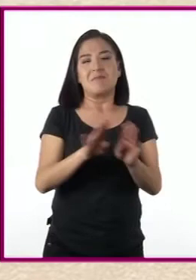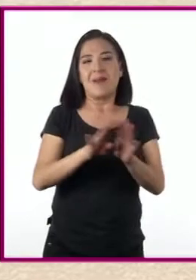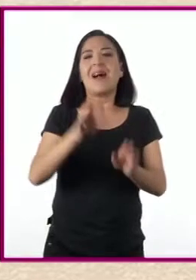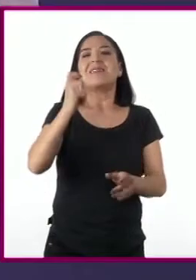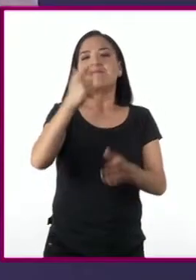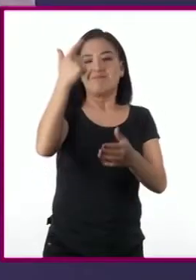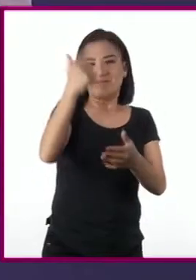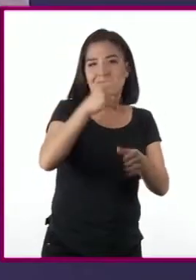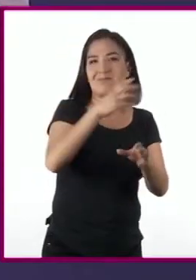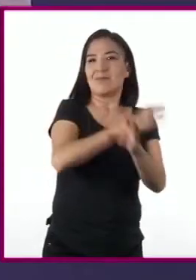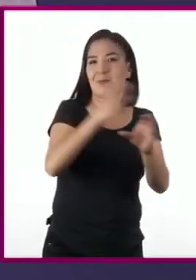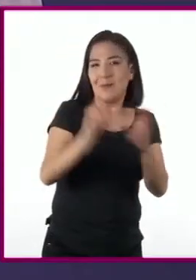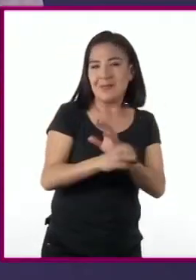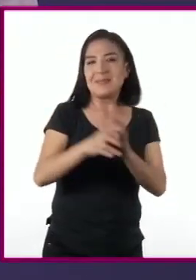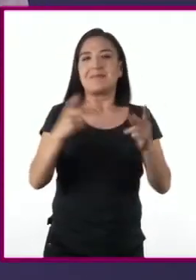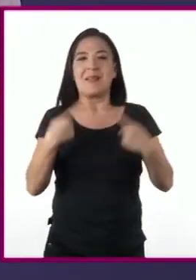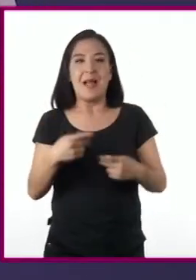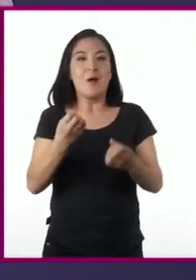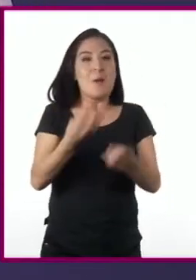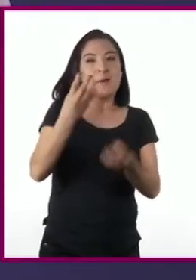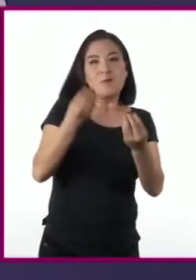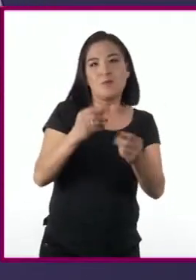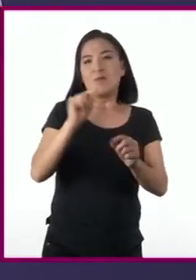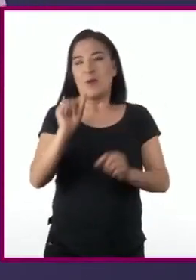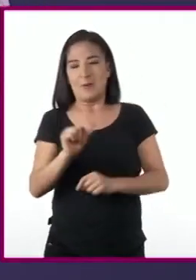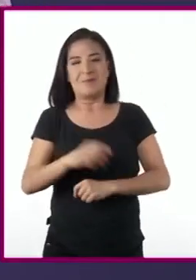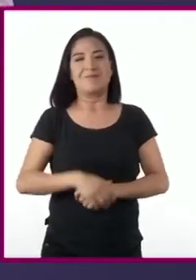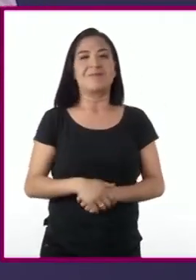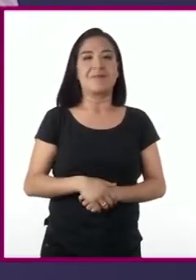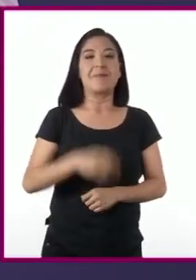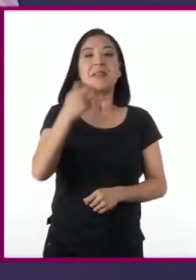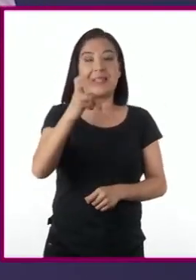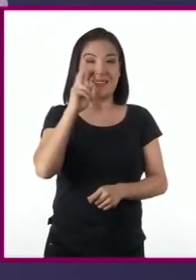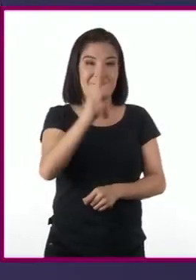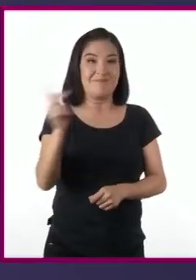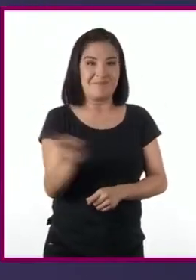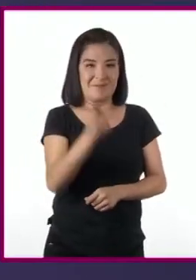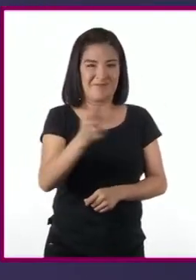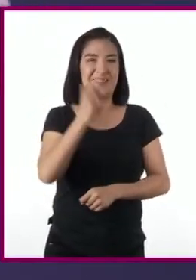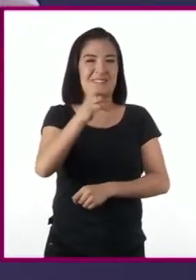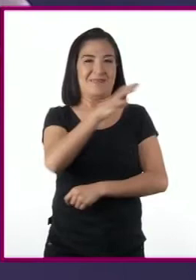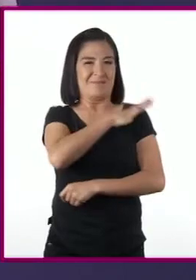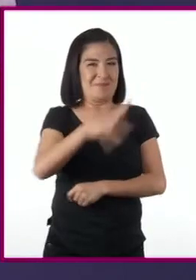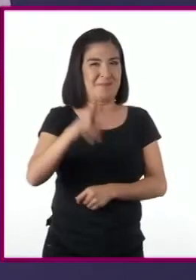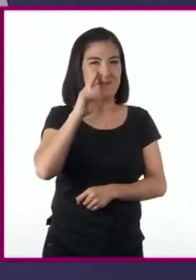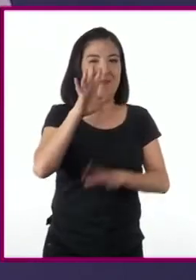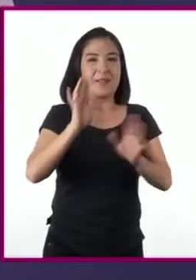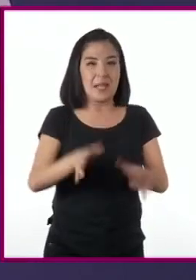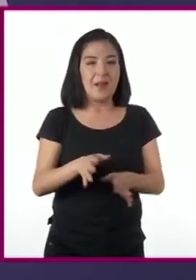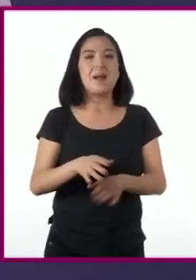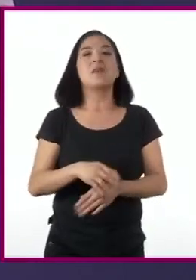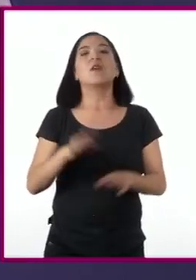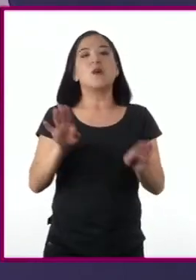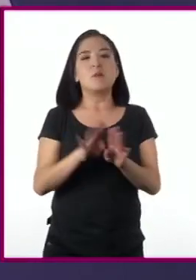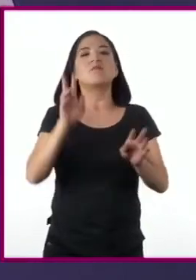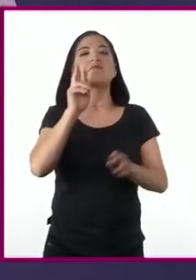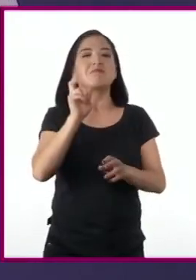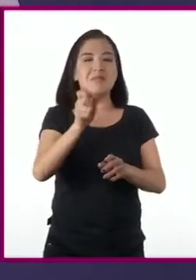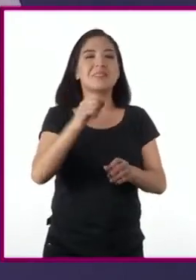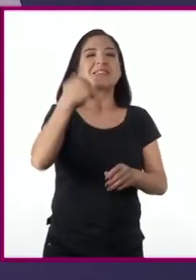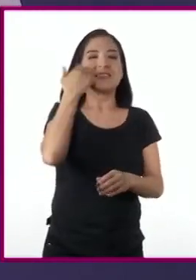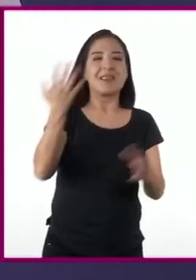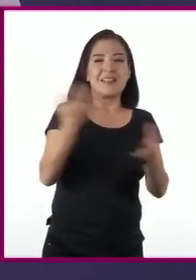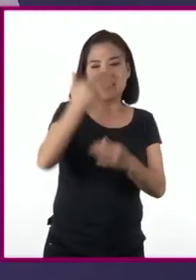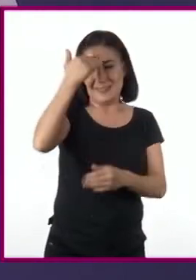cantidades. Ahora bien, como observaron las preguntas, en general, son estas las que se realizan cuando queremos saber